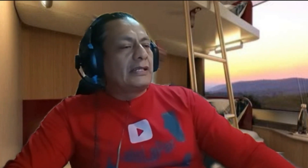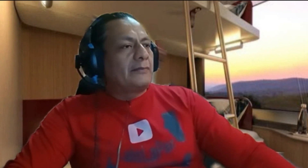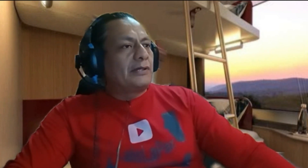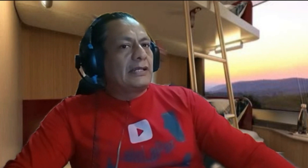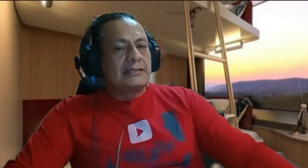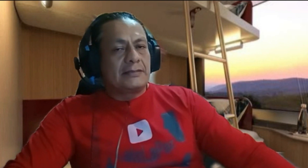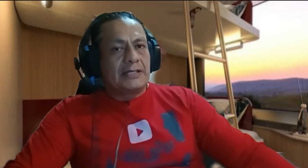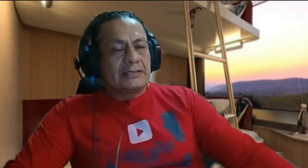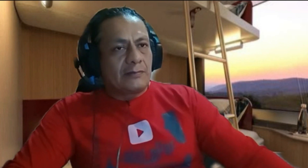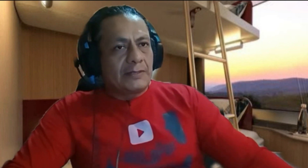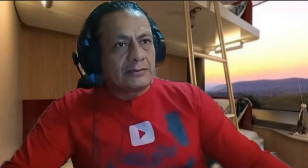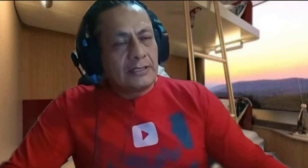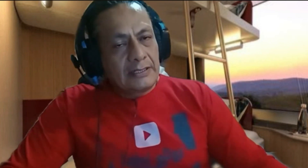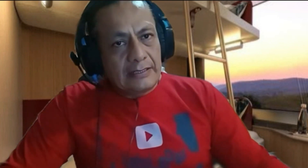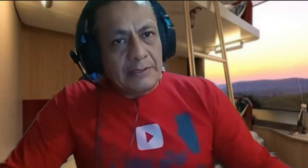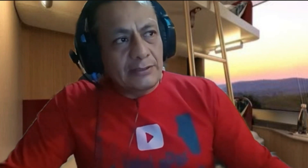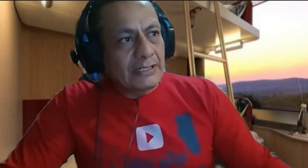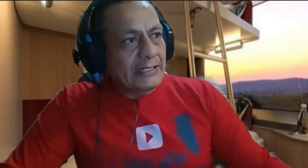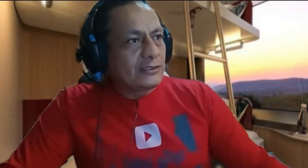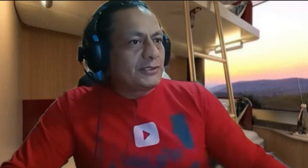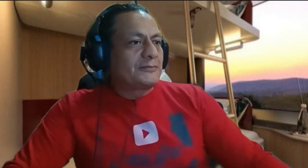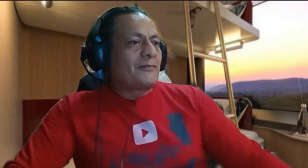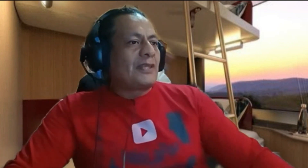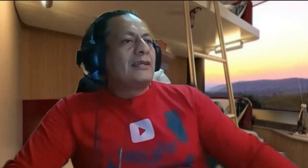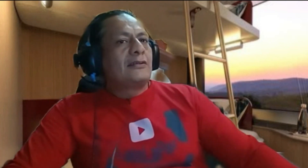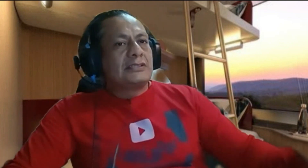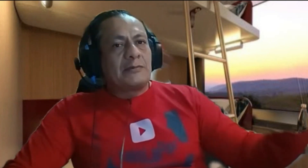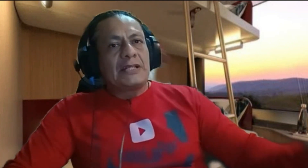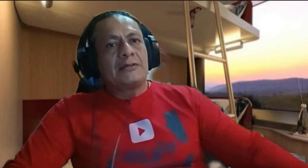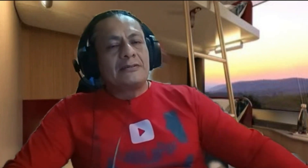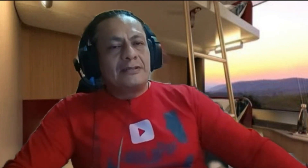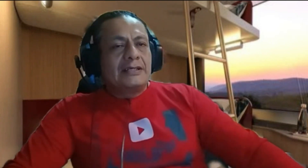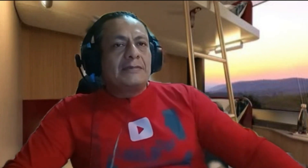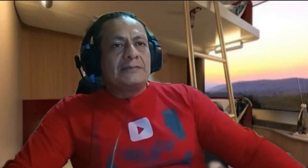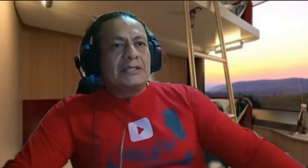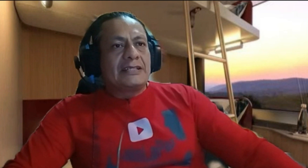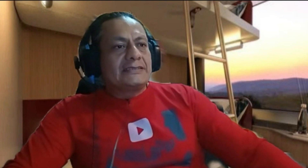que le puede servir esta información, también se los agradezco mucho. Nos estamos viendo.